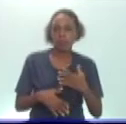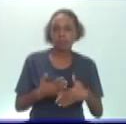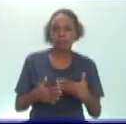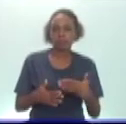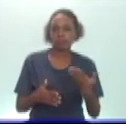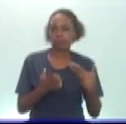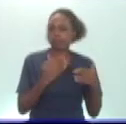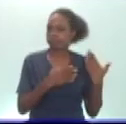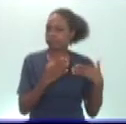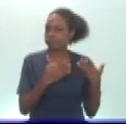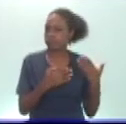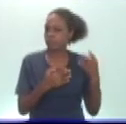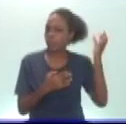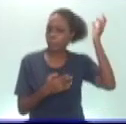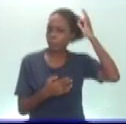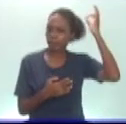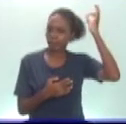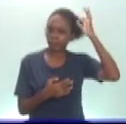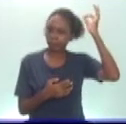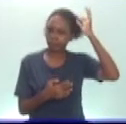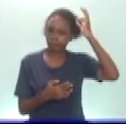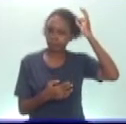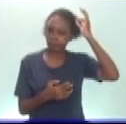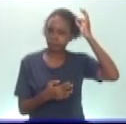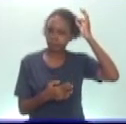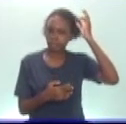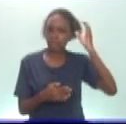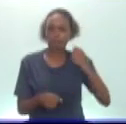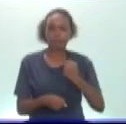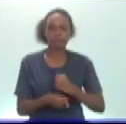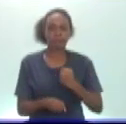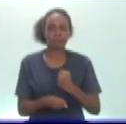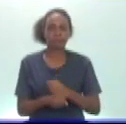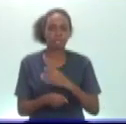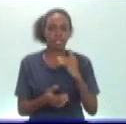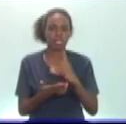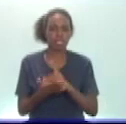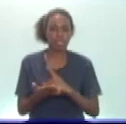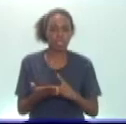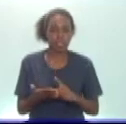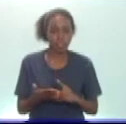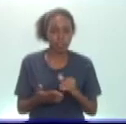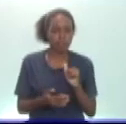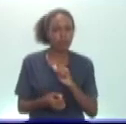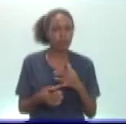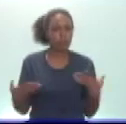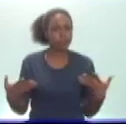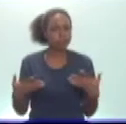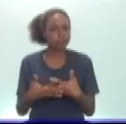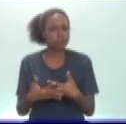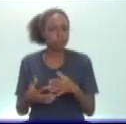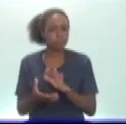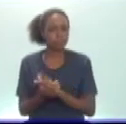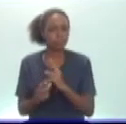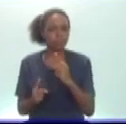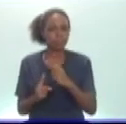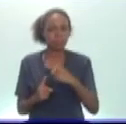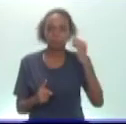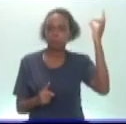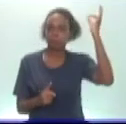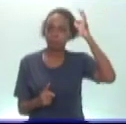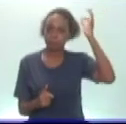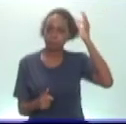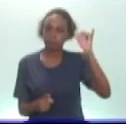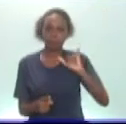clase de la emisión de lengua española, trabajaron con el diccionario. Y bueno, yo aquí se los vinculo para que vean cómo vincular la asignatura